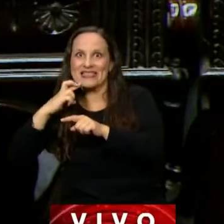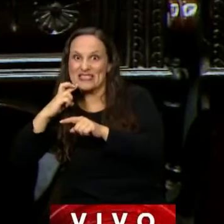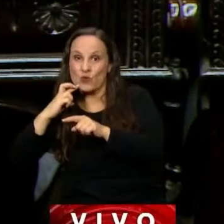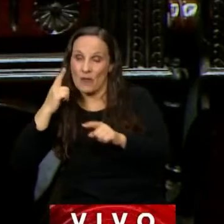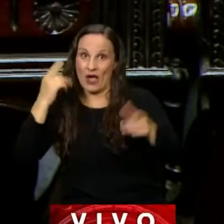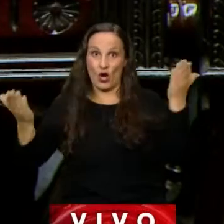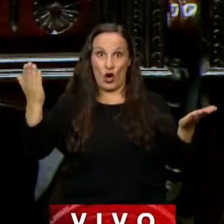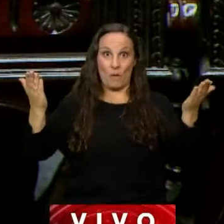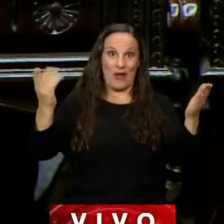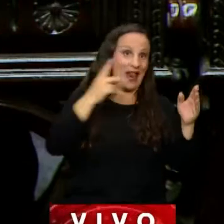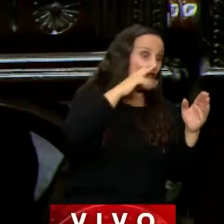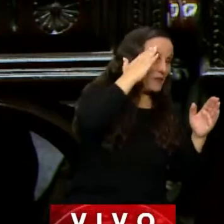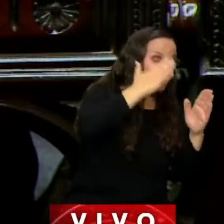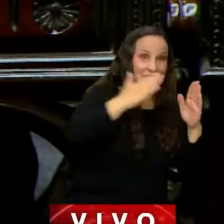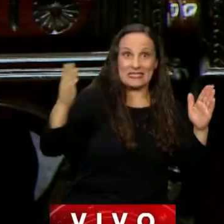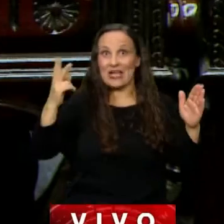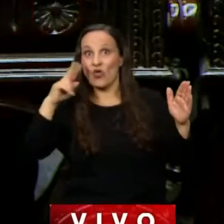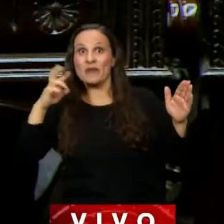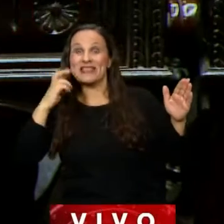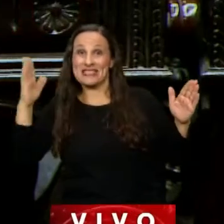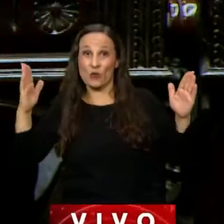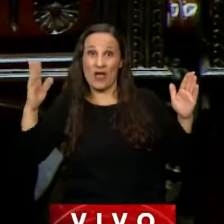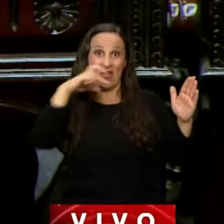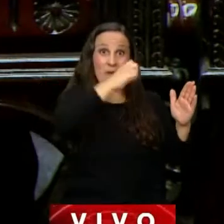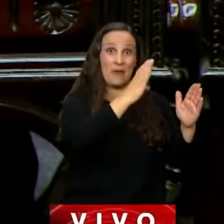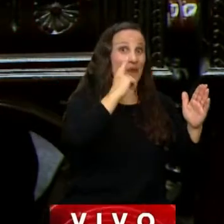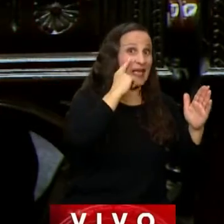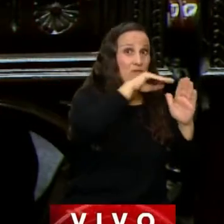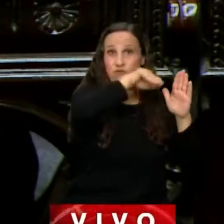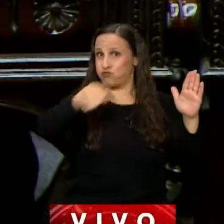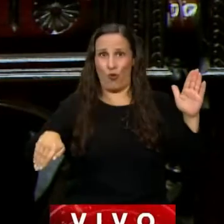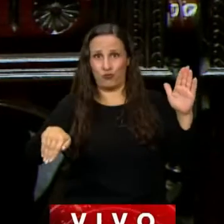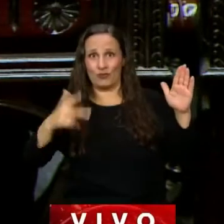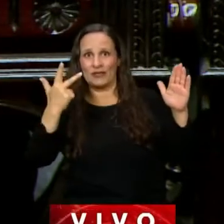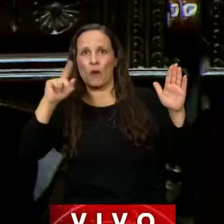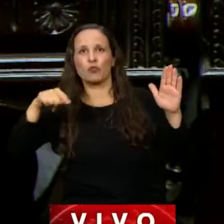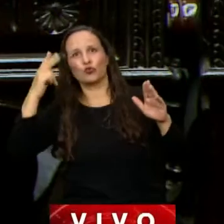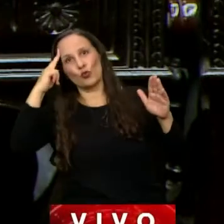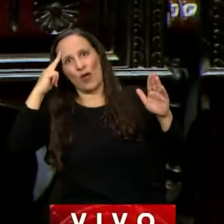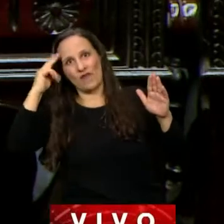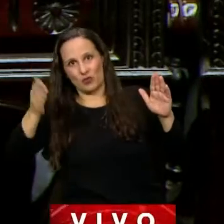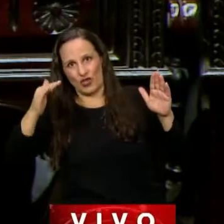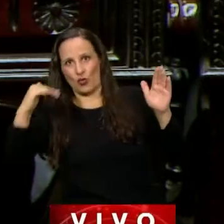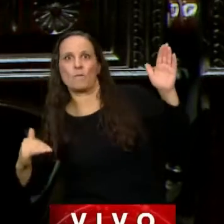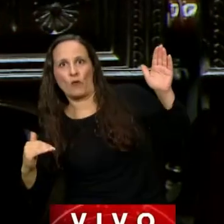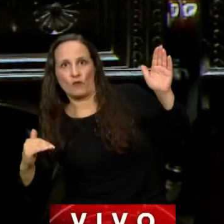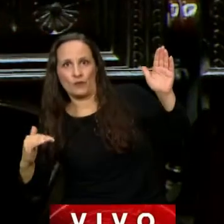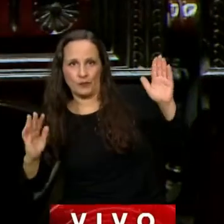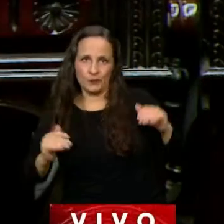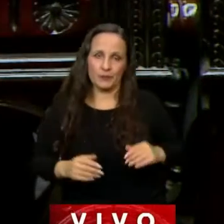con respecto al 2015 hubo una pérdida de PBI de 3,9%.